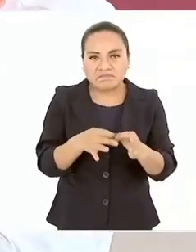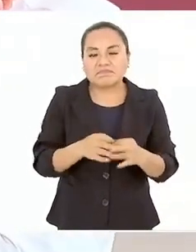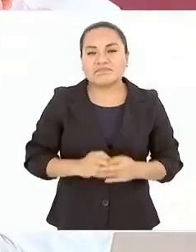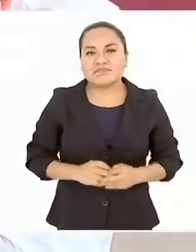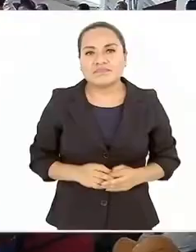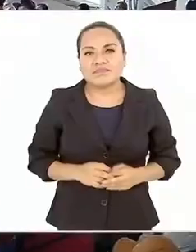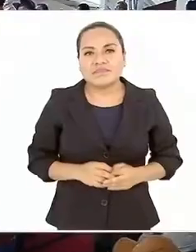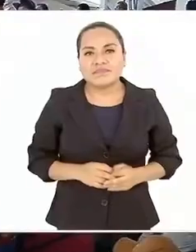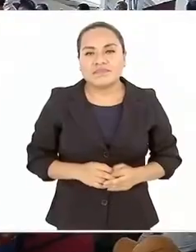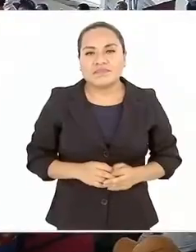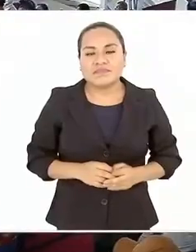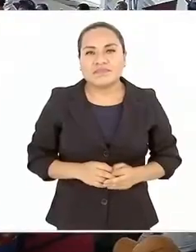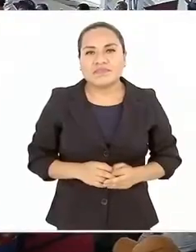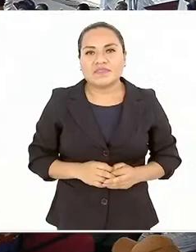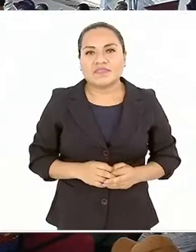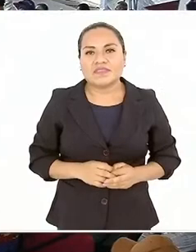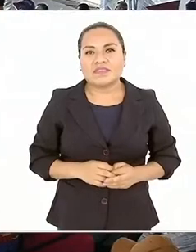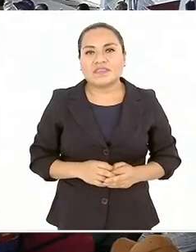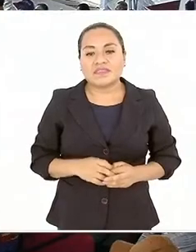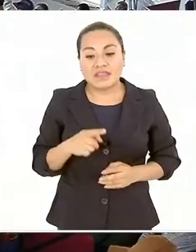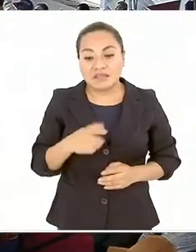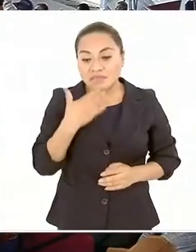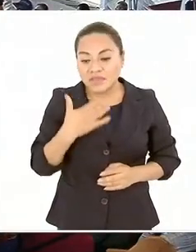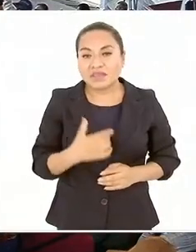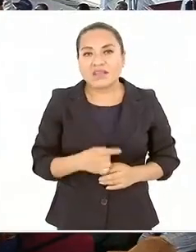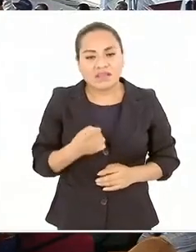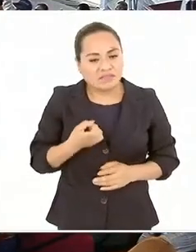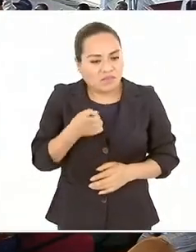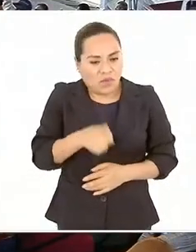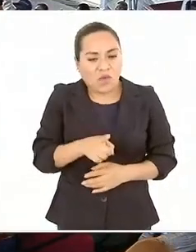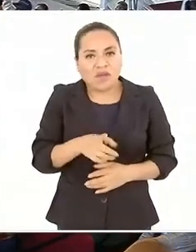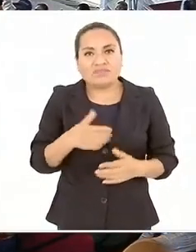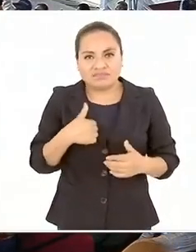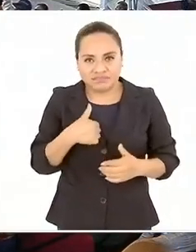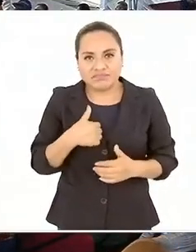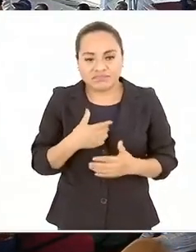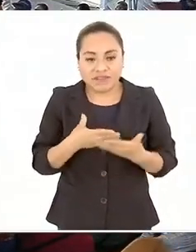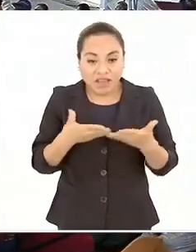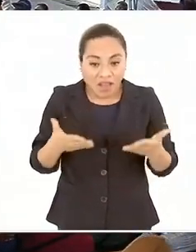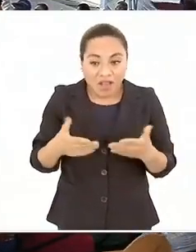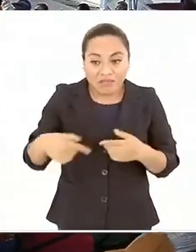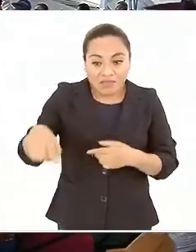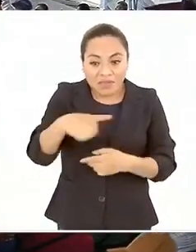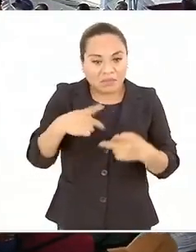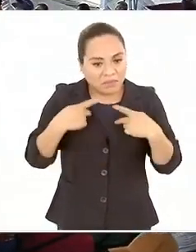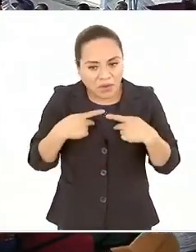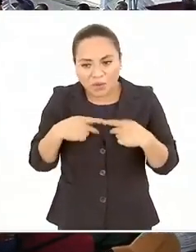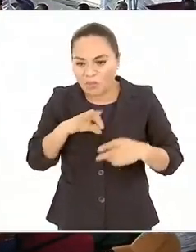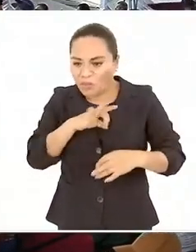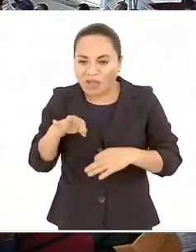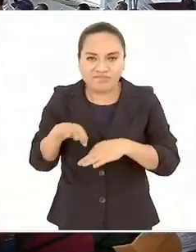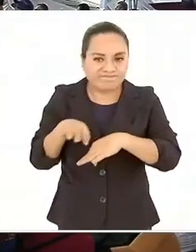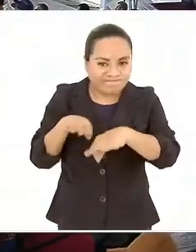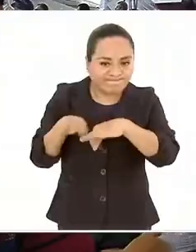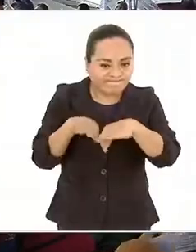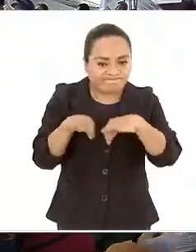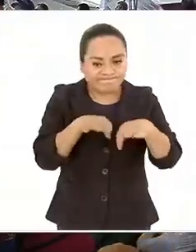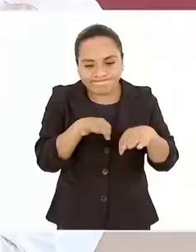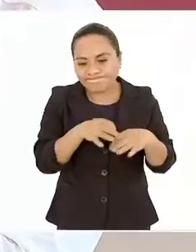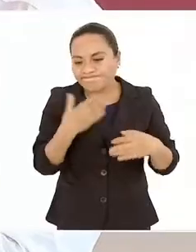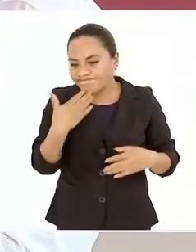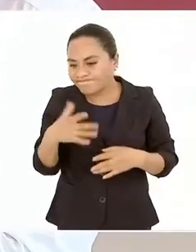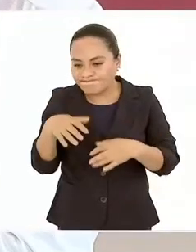Esa es una obra que ya podamos ir